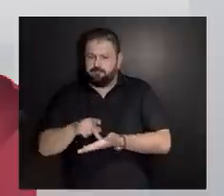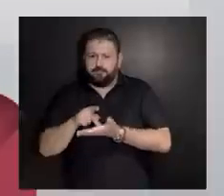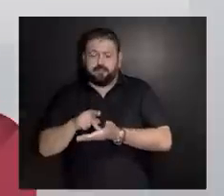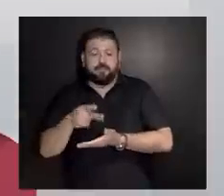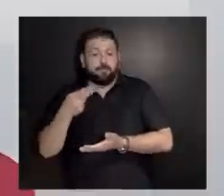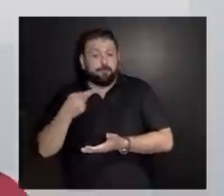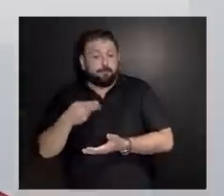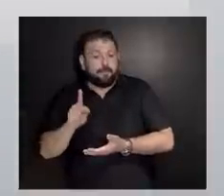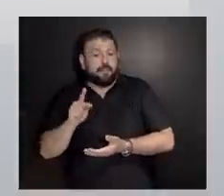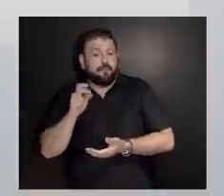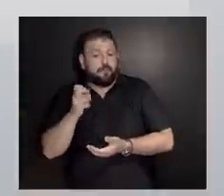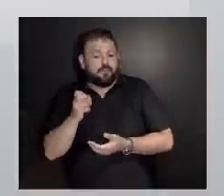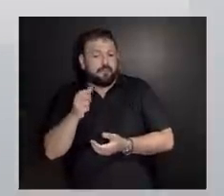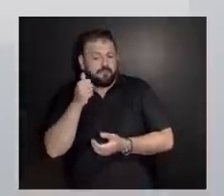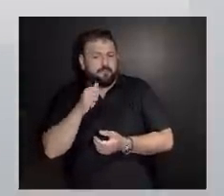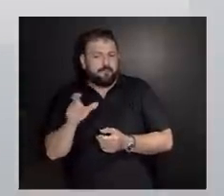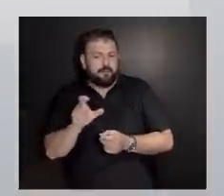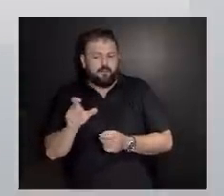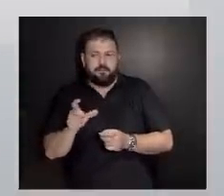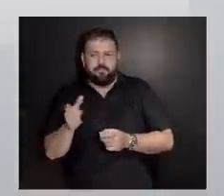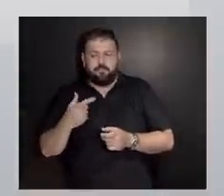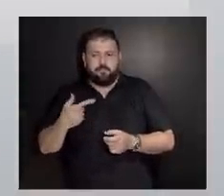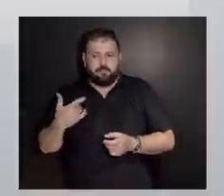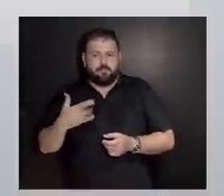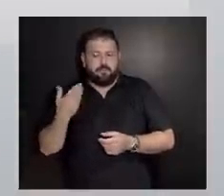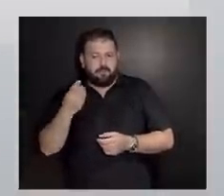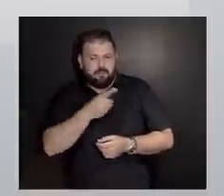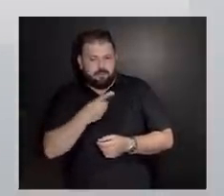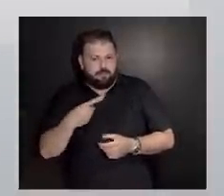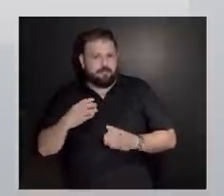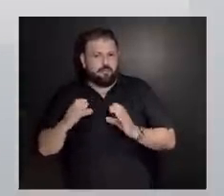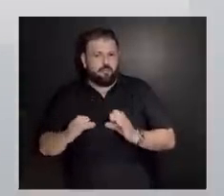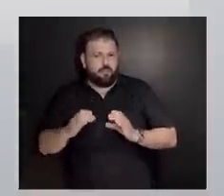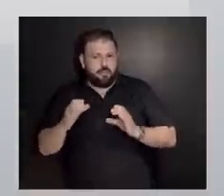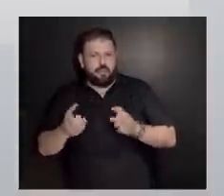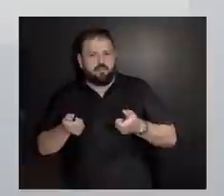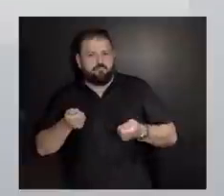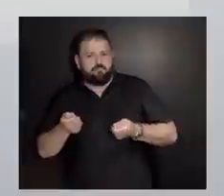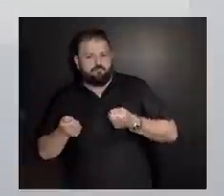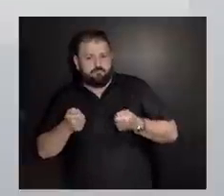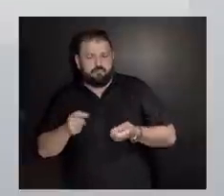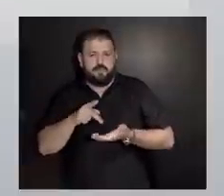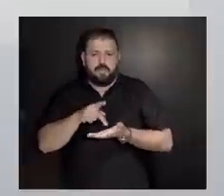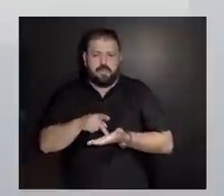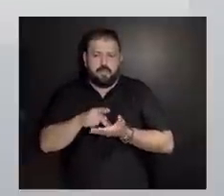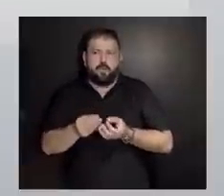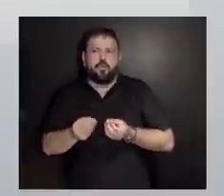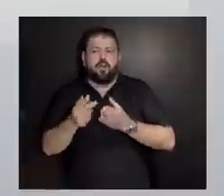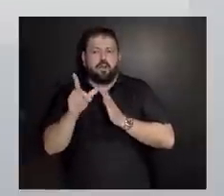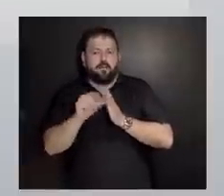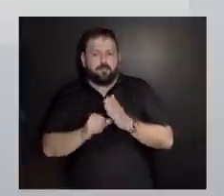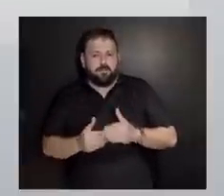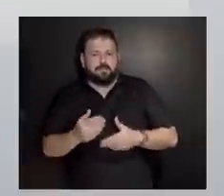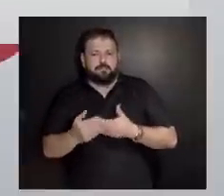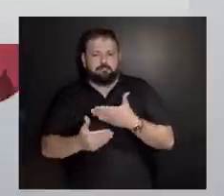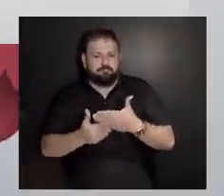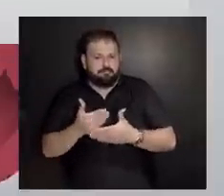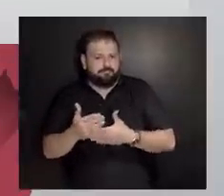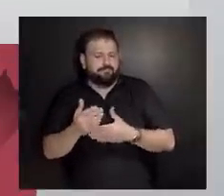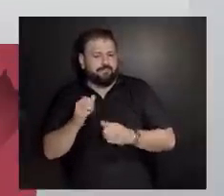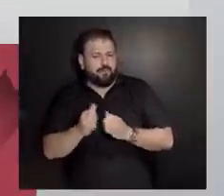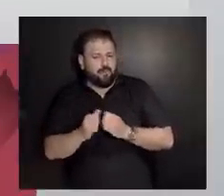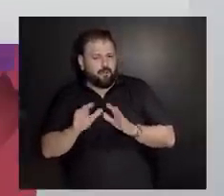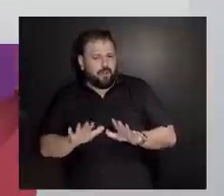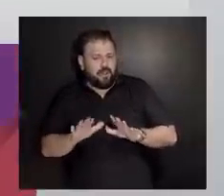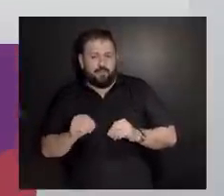tiene que ir bajo cierto cuidado, ¿no? Ciertos kilos al mes, donde pues todo va a ir sumando,